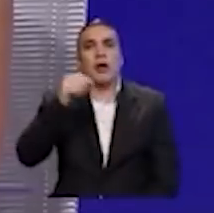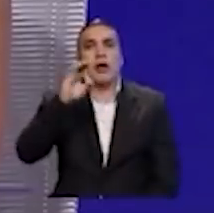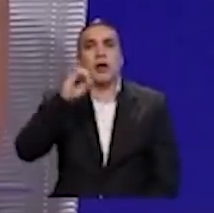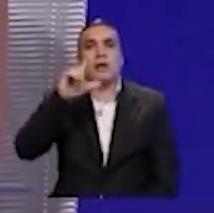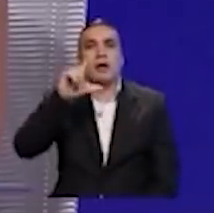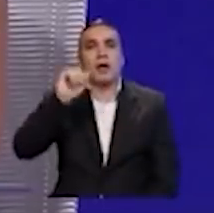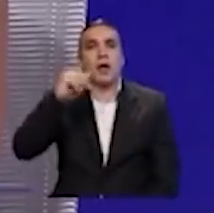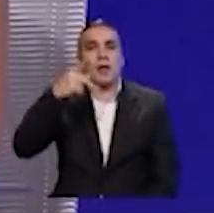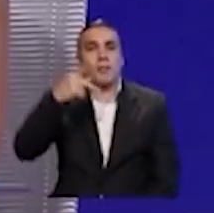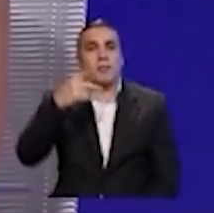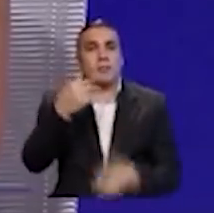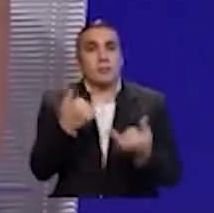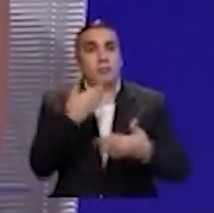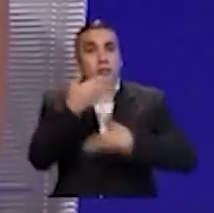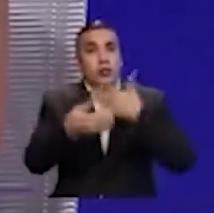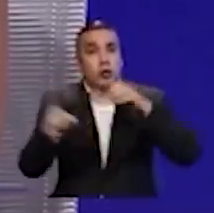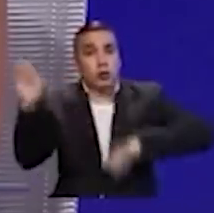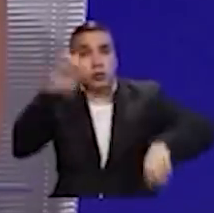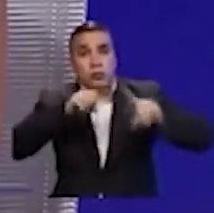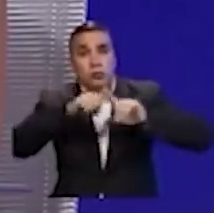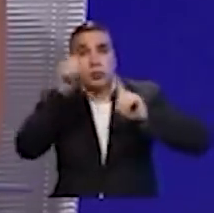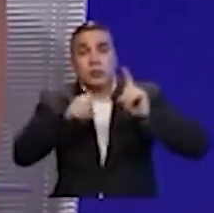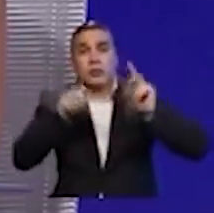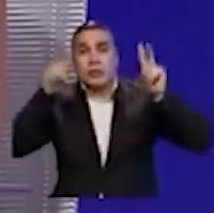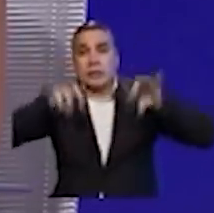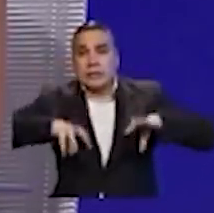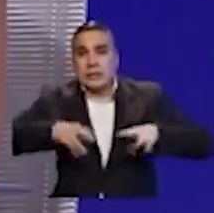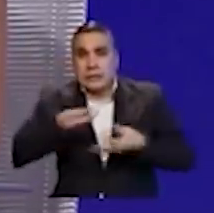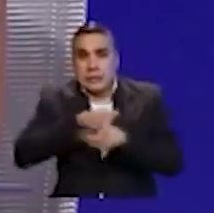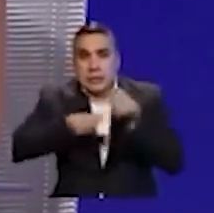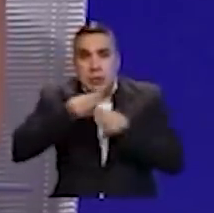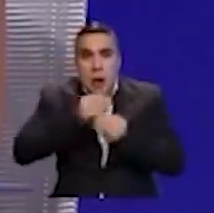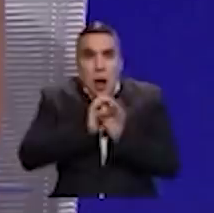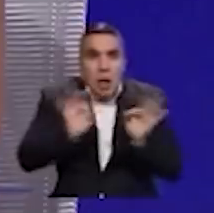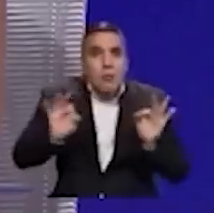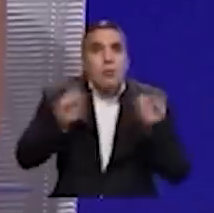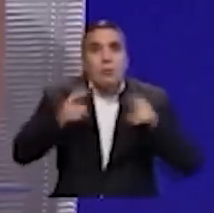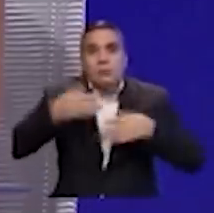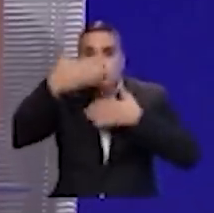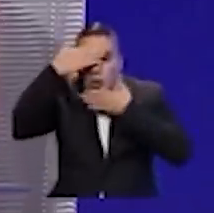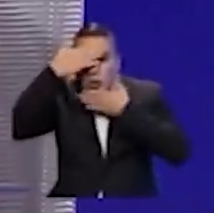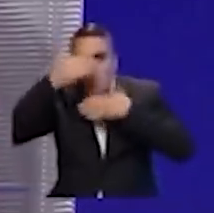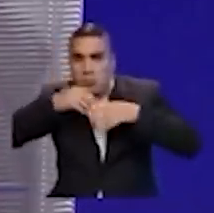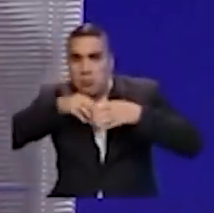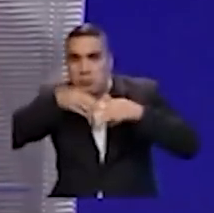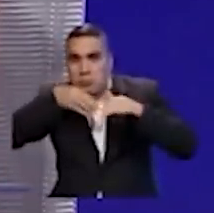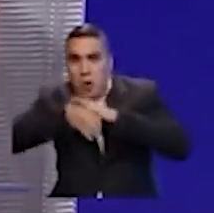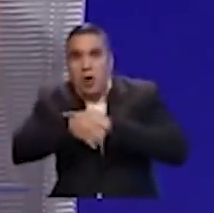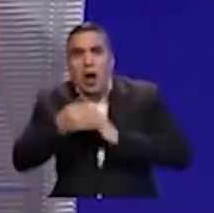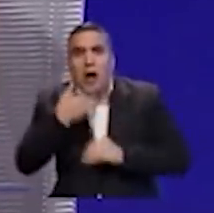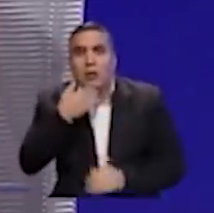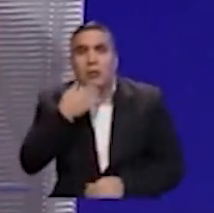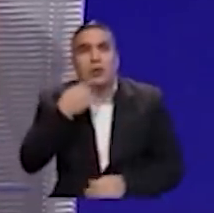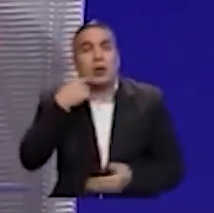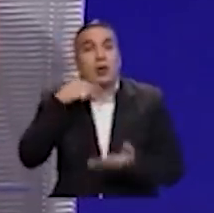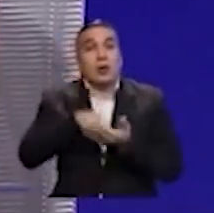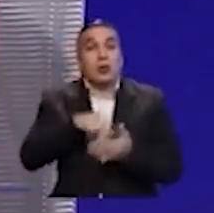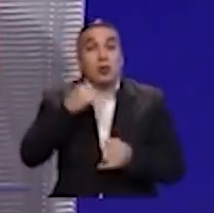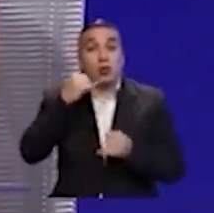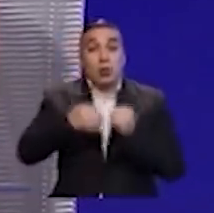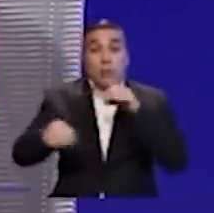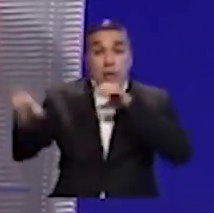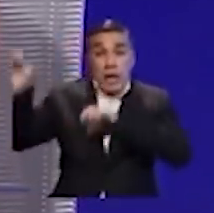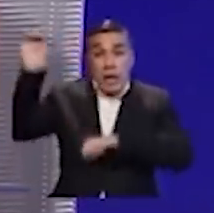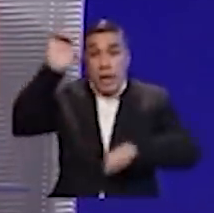mi pregunta es esta, la siguiente. ¿Por qué Vivos salió del aire? ¿Pueden explicarme esa huevada? El único que me divertía en este